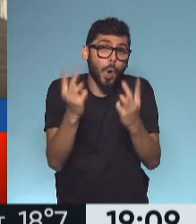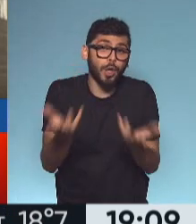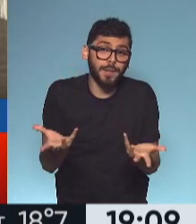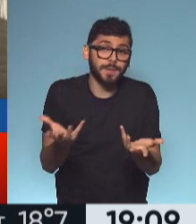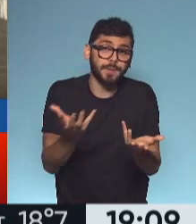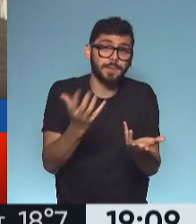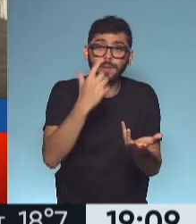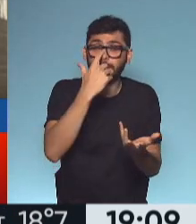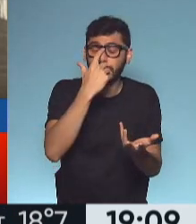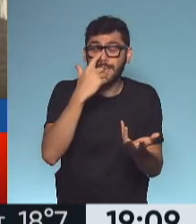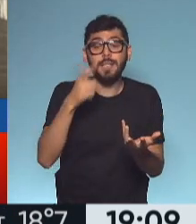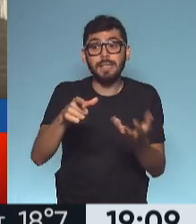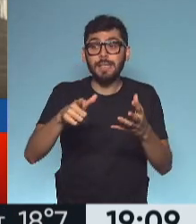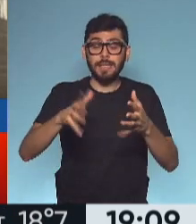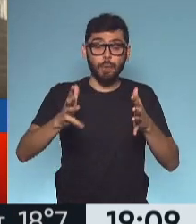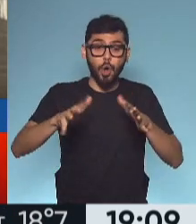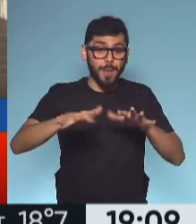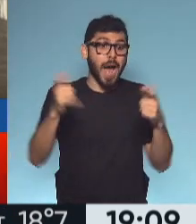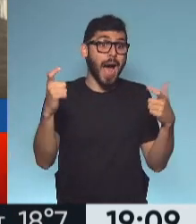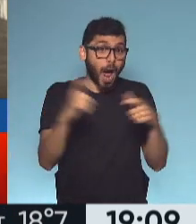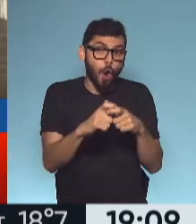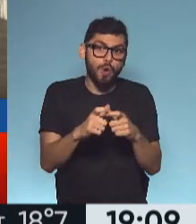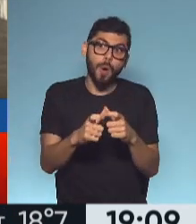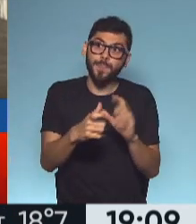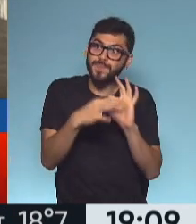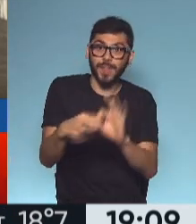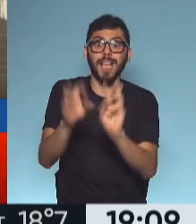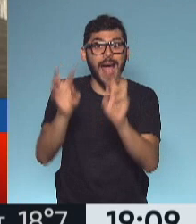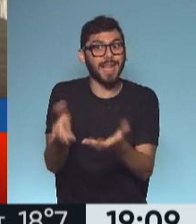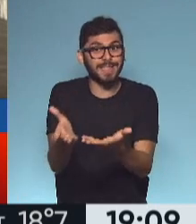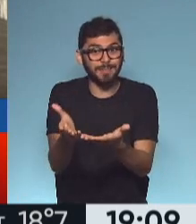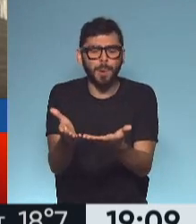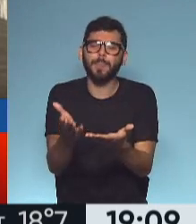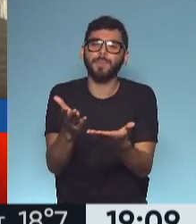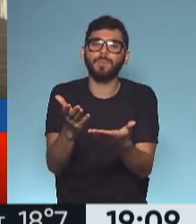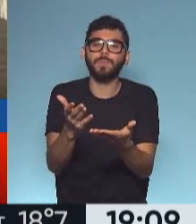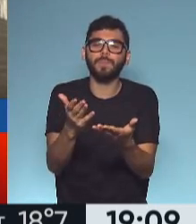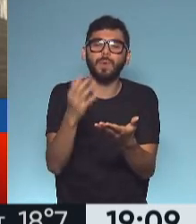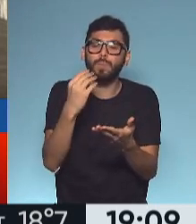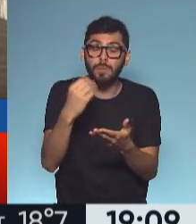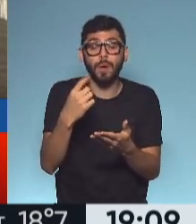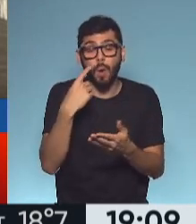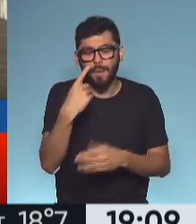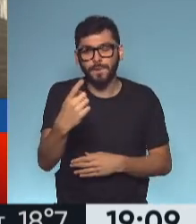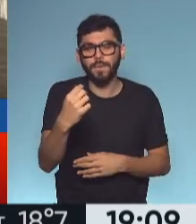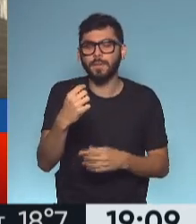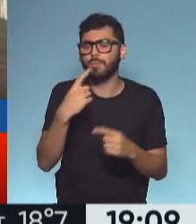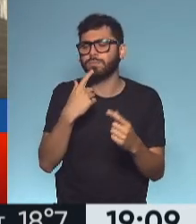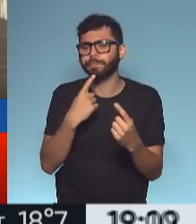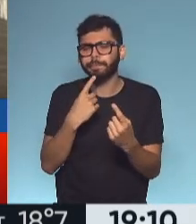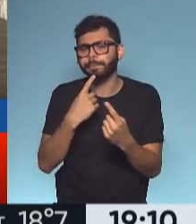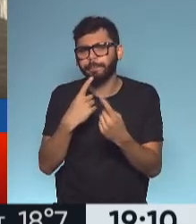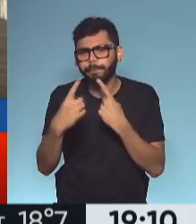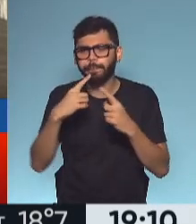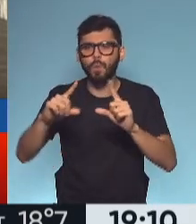situaciones que envuelven esta reunión, que de alguna manera tuvo como objetivo, vas a escuchar, porque dijeron que se evaluaron